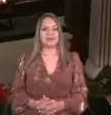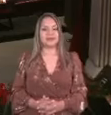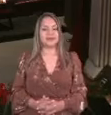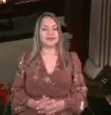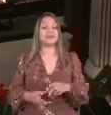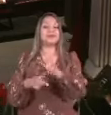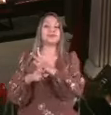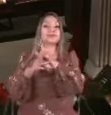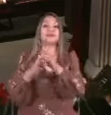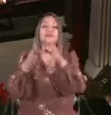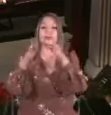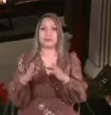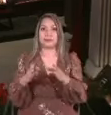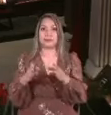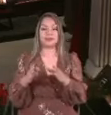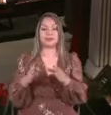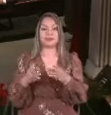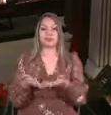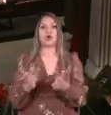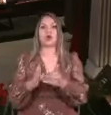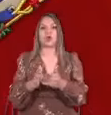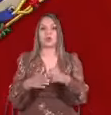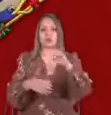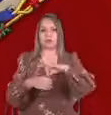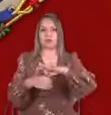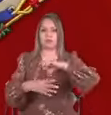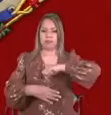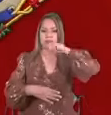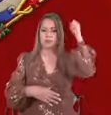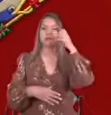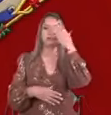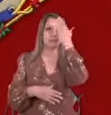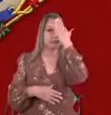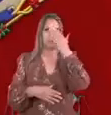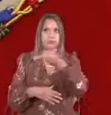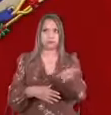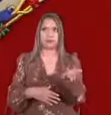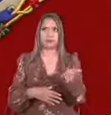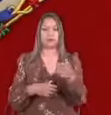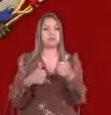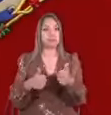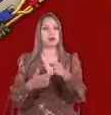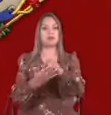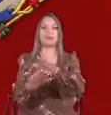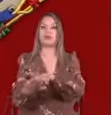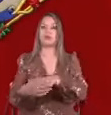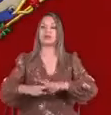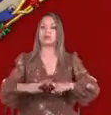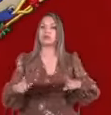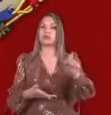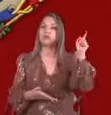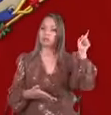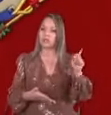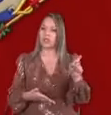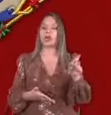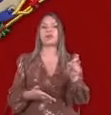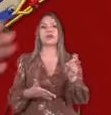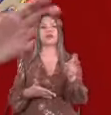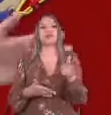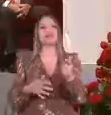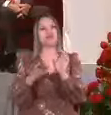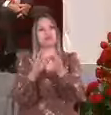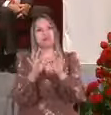Los concejales, sobre todo los reelectos, saben lo que es la tarea legislativa. Es un buen proyecto, pero evidentemente tiene que ser perfectible.